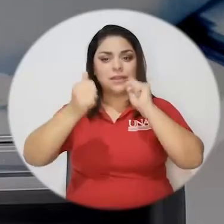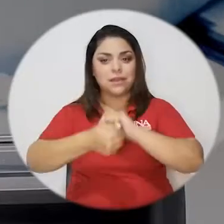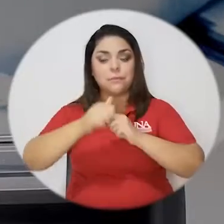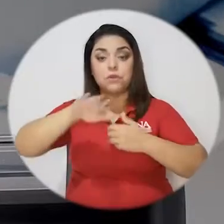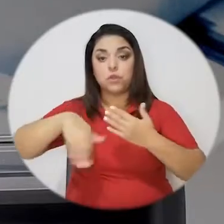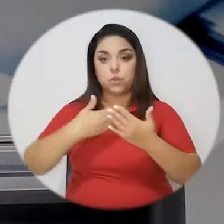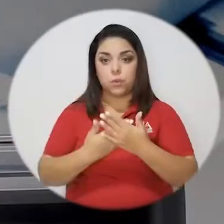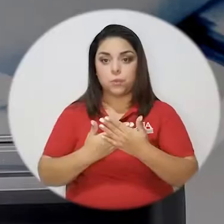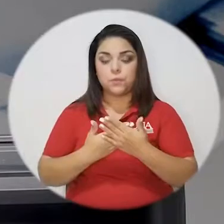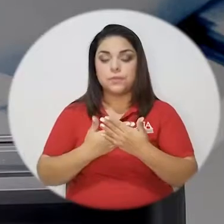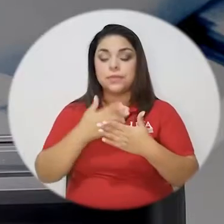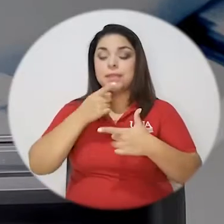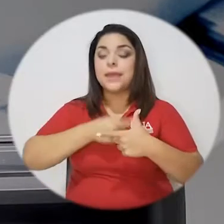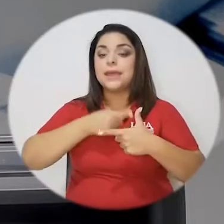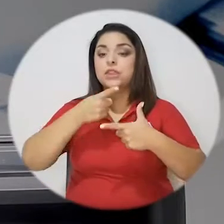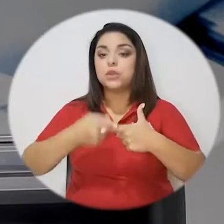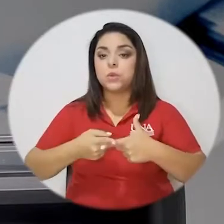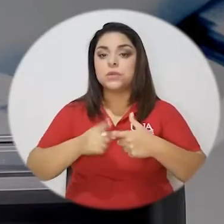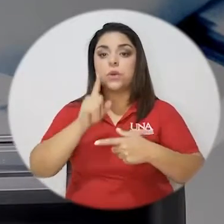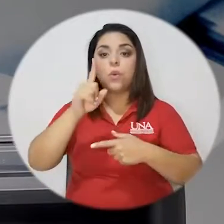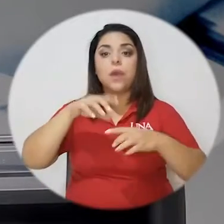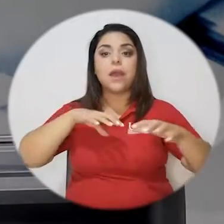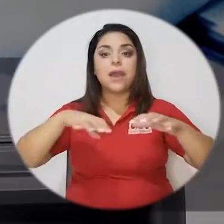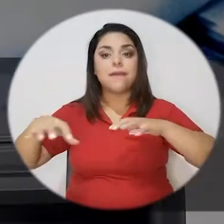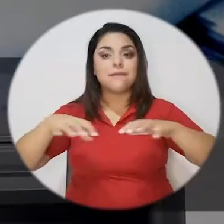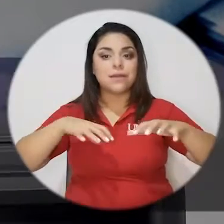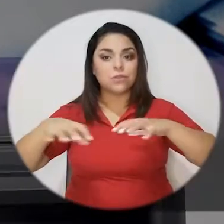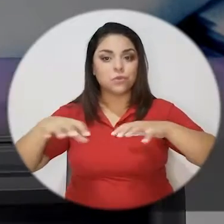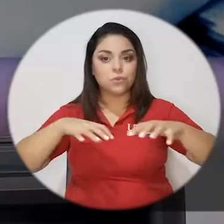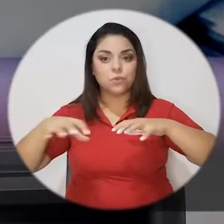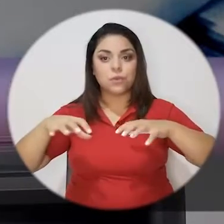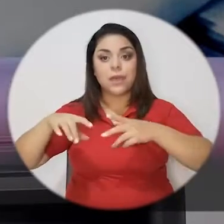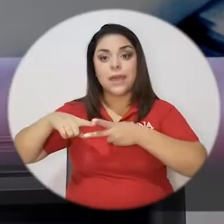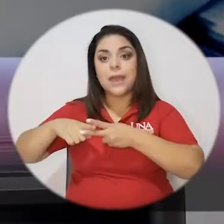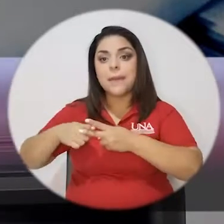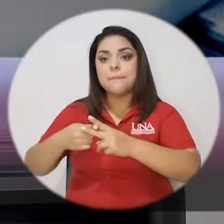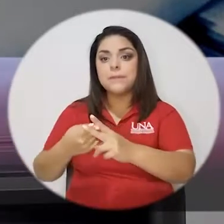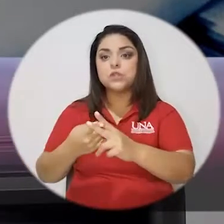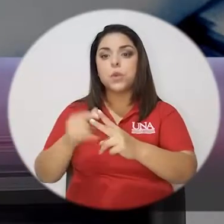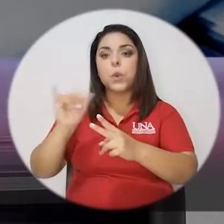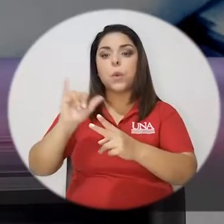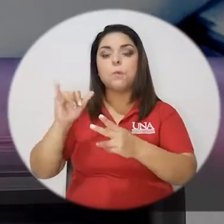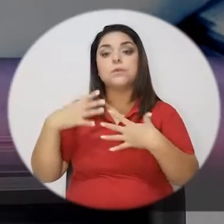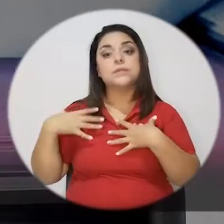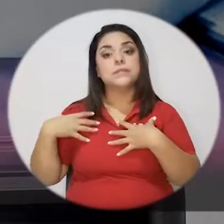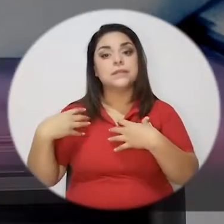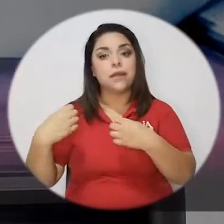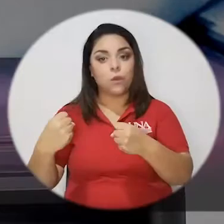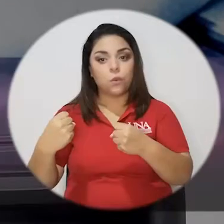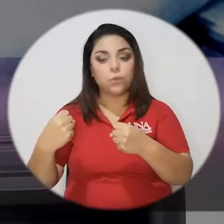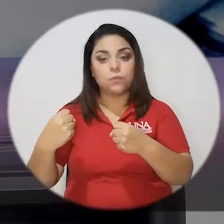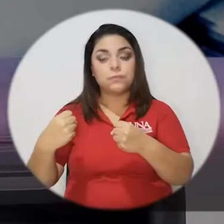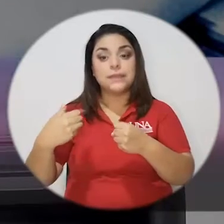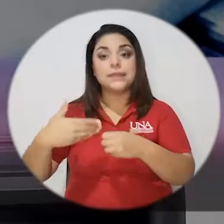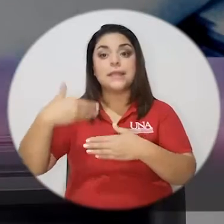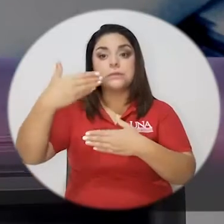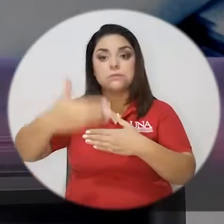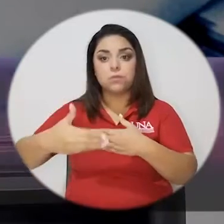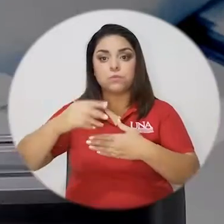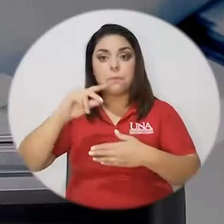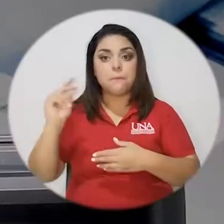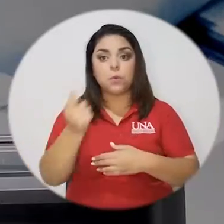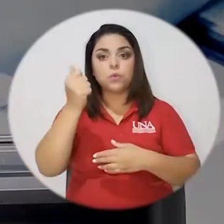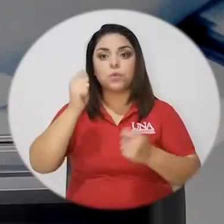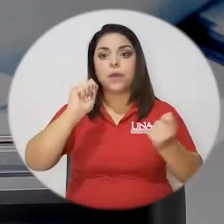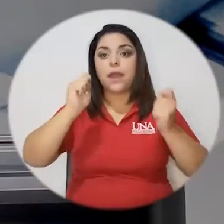Entonces, un evento que comienza como algo puramente sanitario, de un pronto a otro se